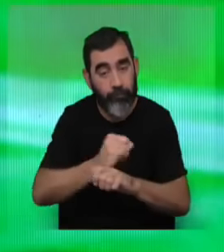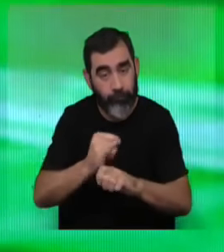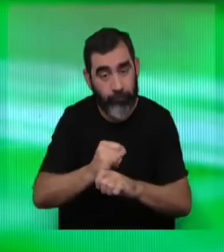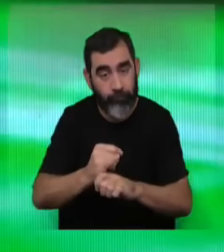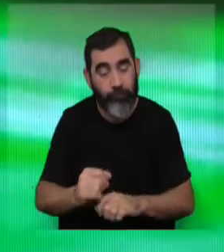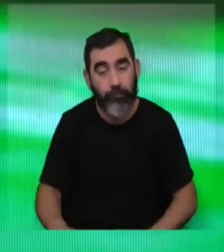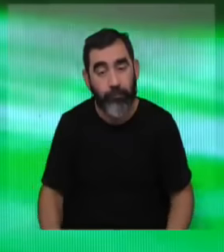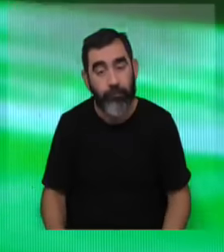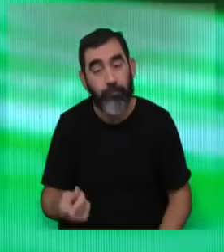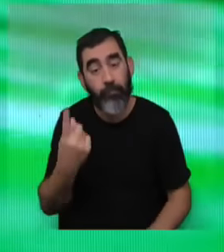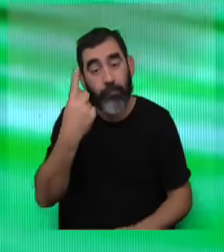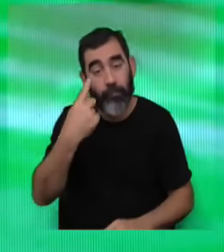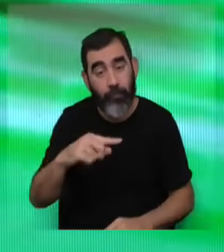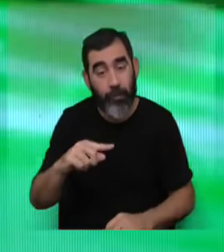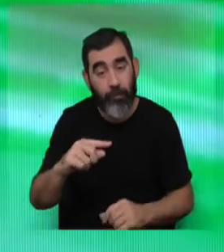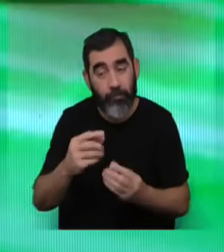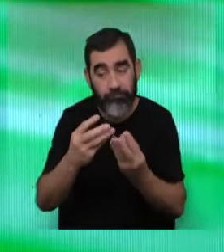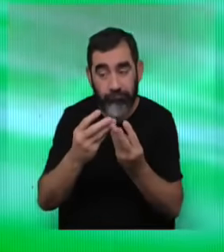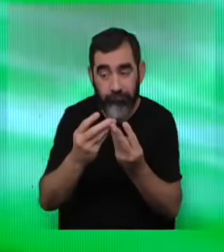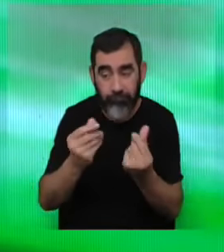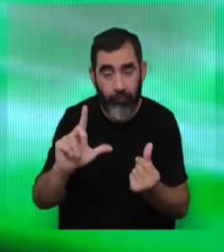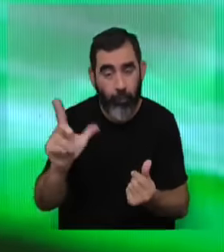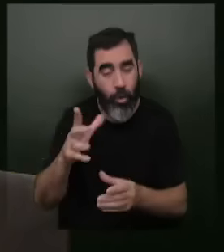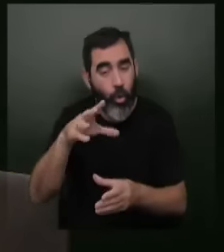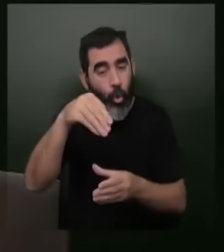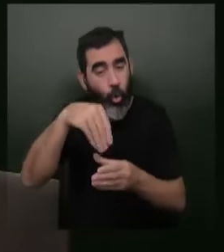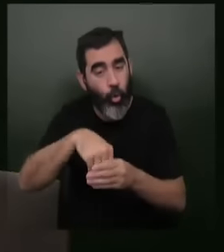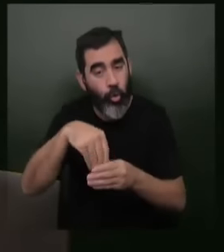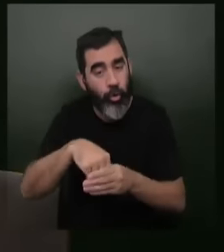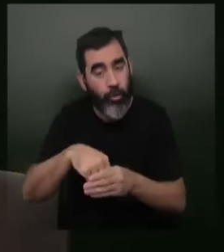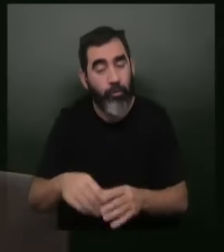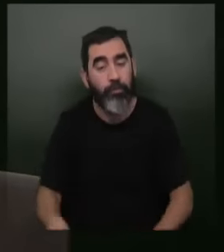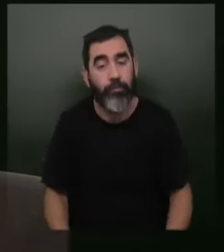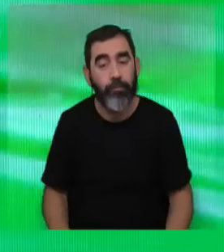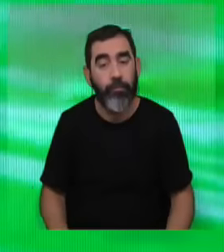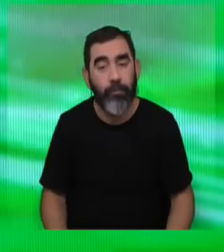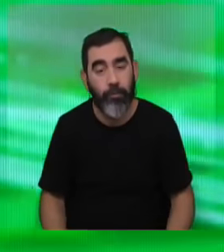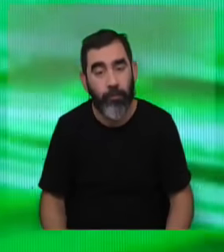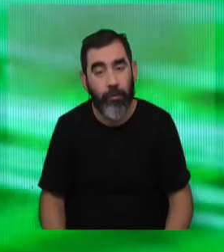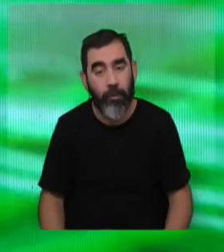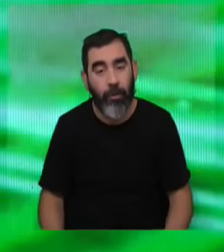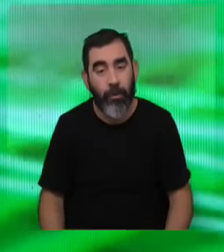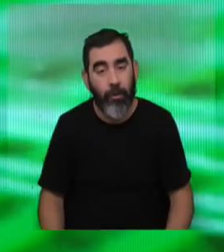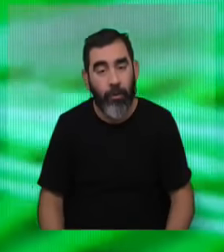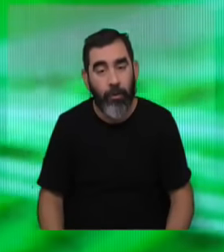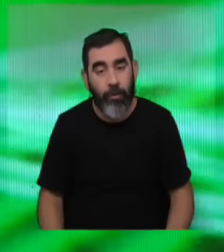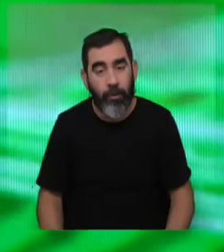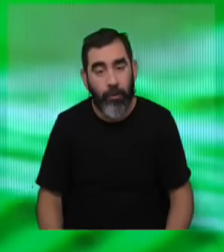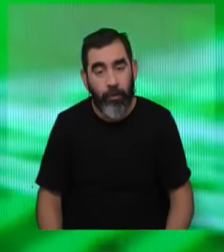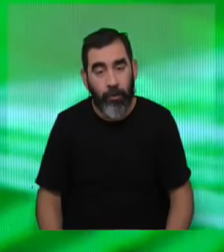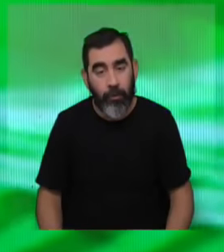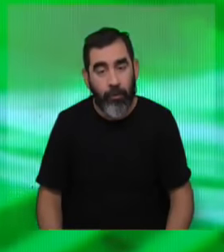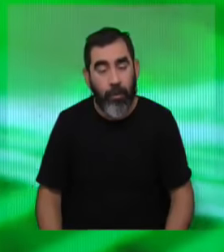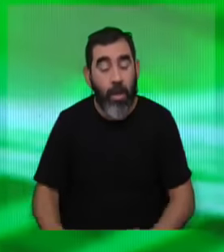institucionalidad pero se fue Vaciando de contenido y eso en qué sentido o en qué lo ven y en en tanto